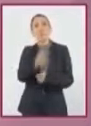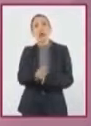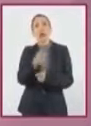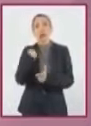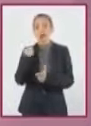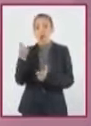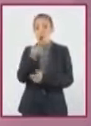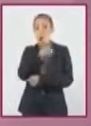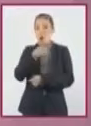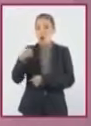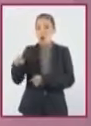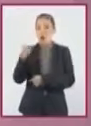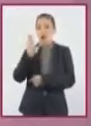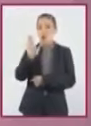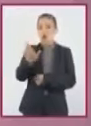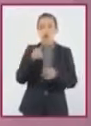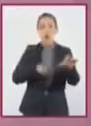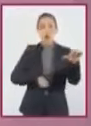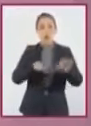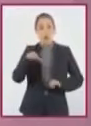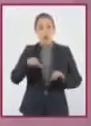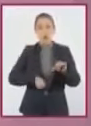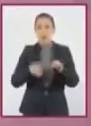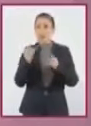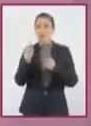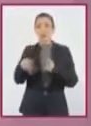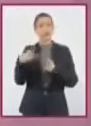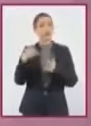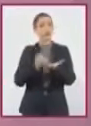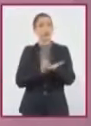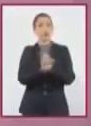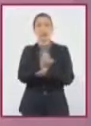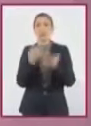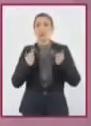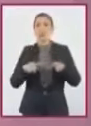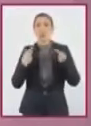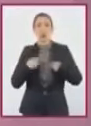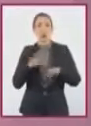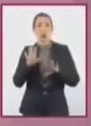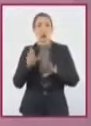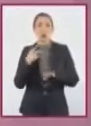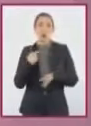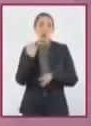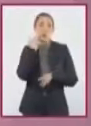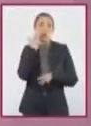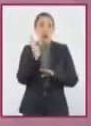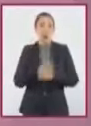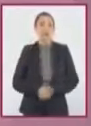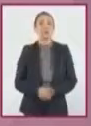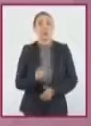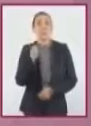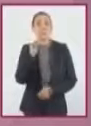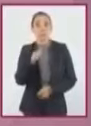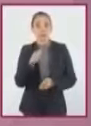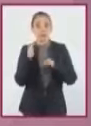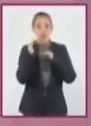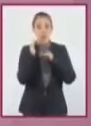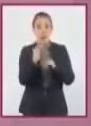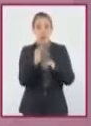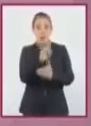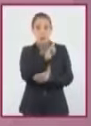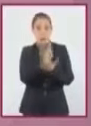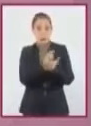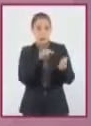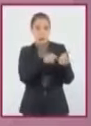sus acciones y disponer de sus personas y bienes como lo tuvieran a bien, dentro de los límites de la